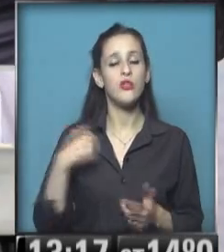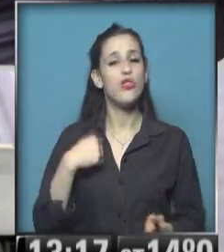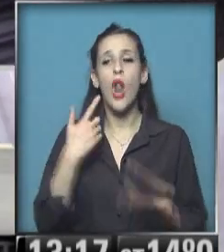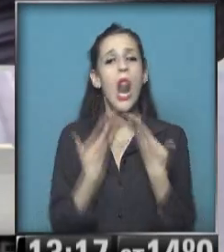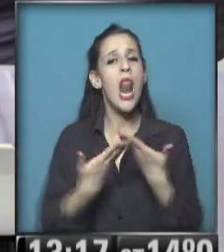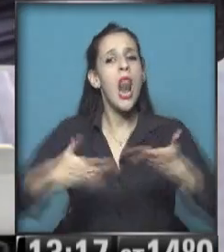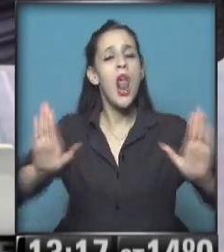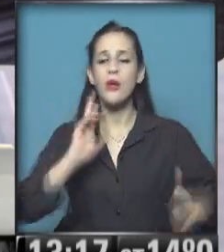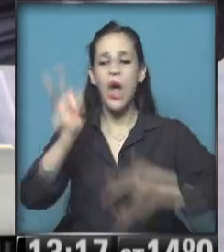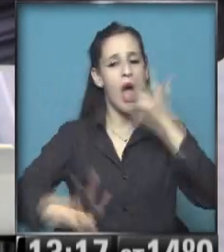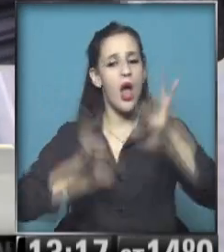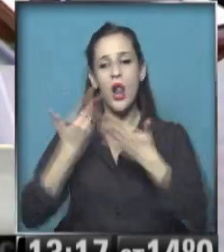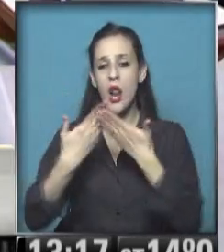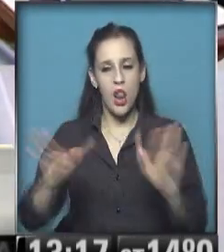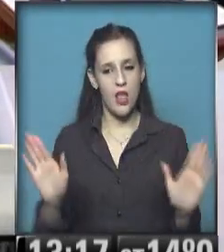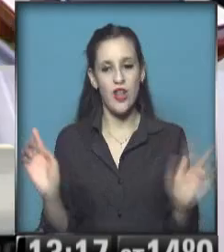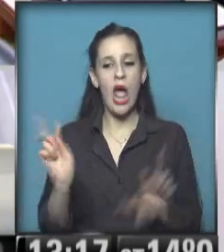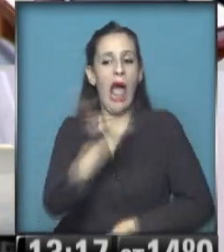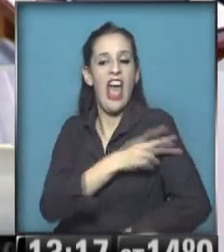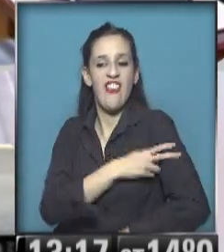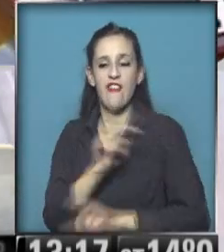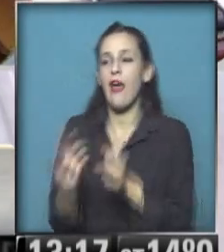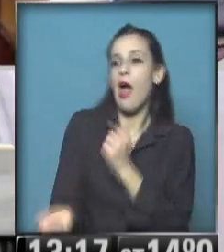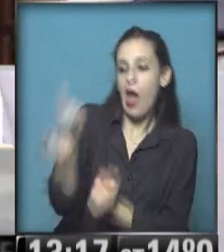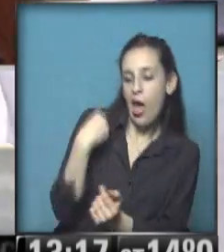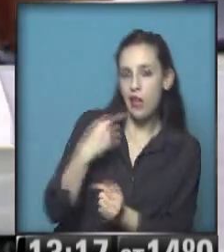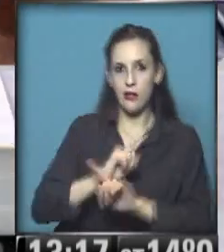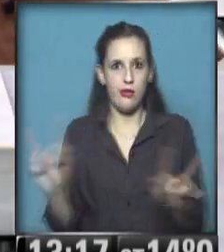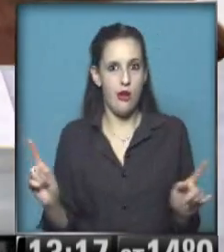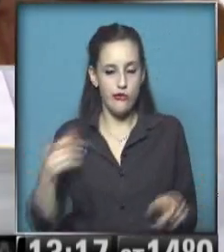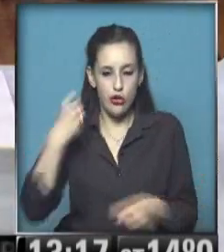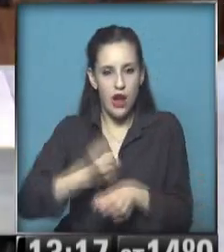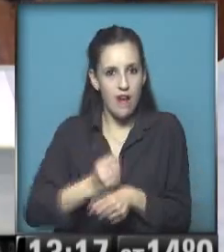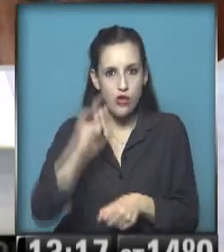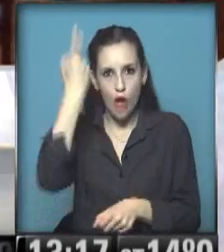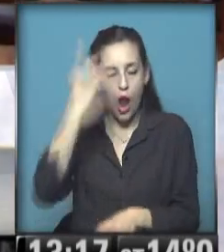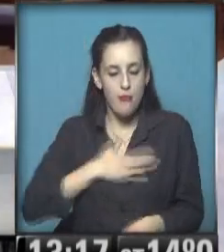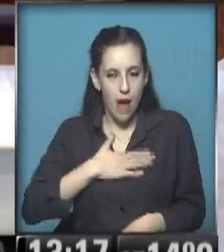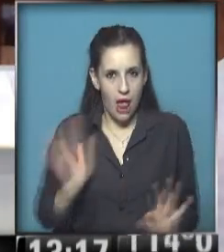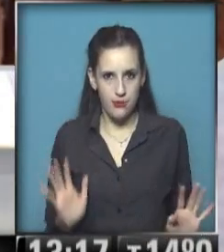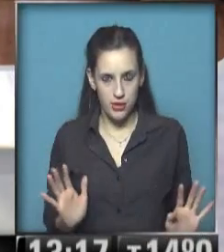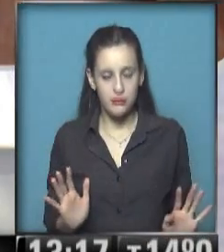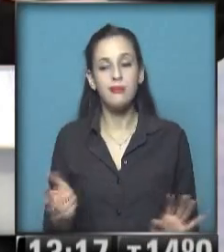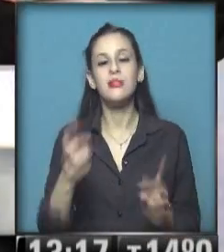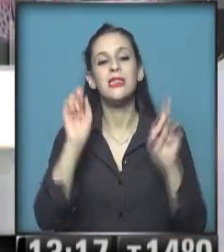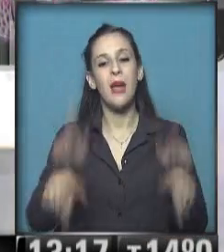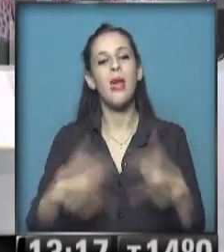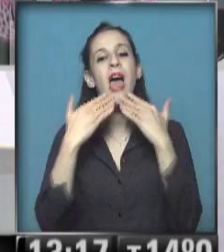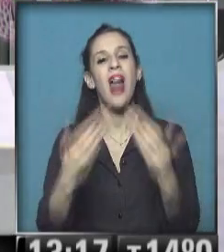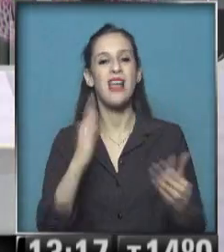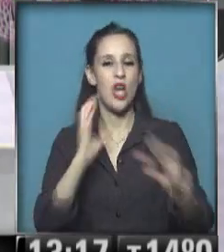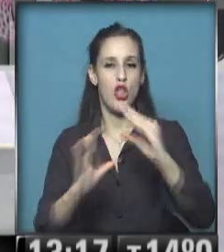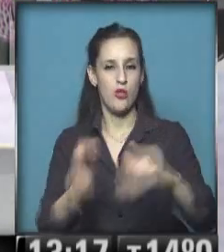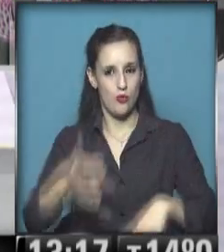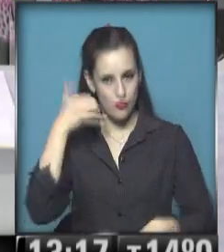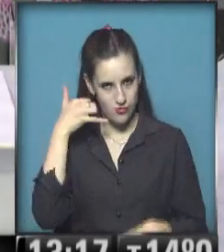libertad, yo no dependo de nadie, ni para nadie, Inclusive, para nadie que para mí. Inclusive, doctor Cazorla, le queremos agradecer, por supuesto, este contacto.